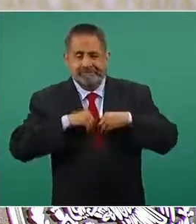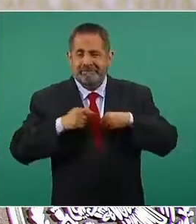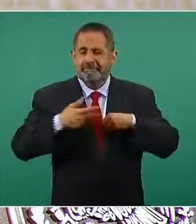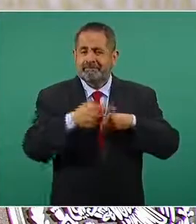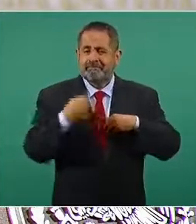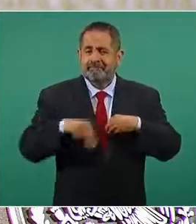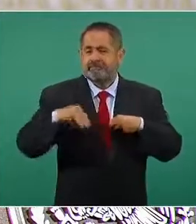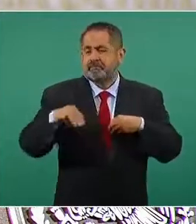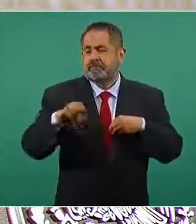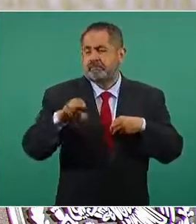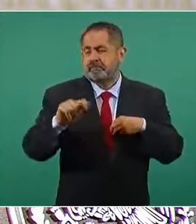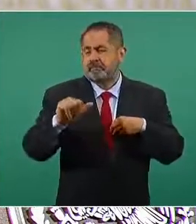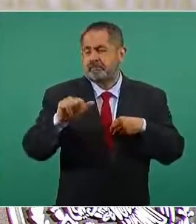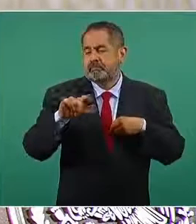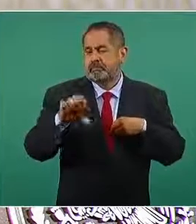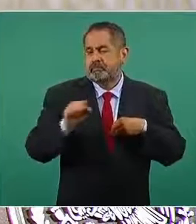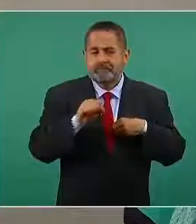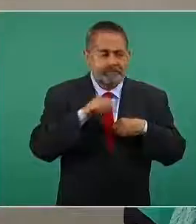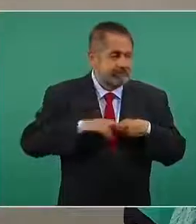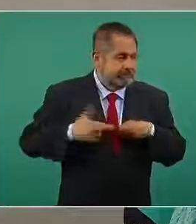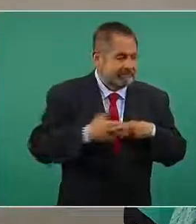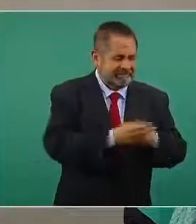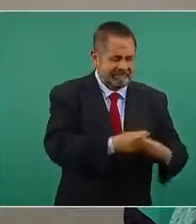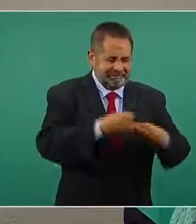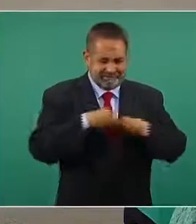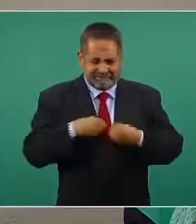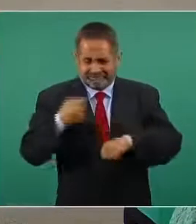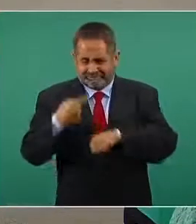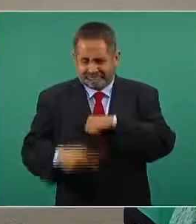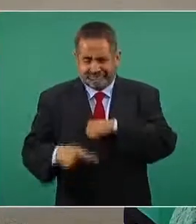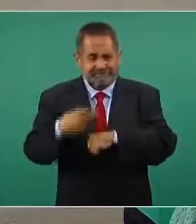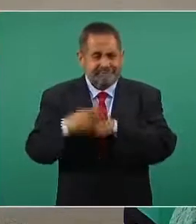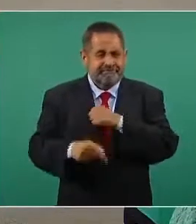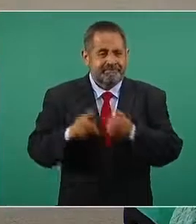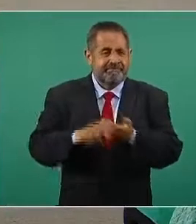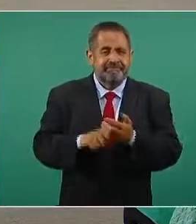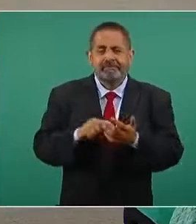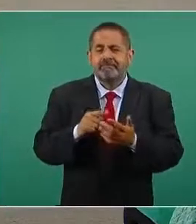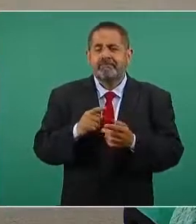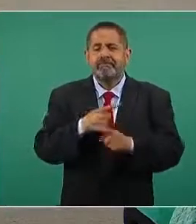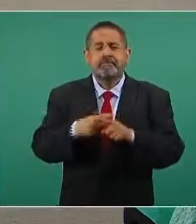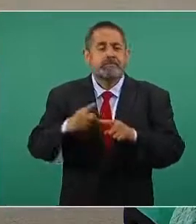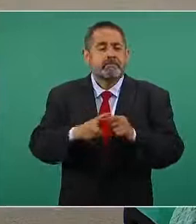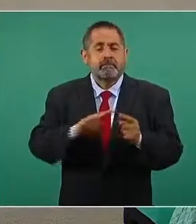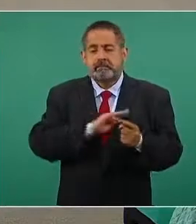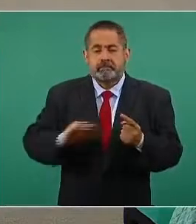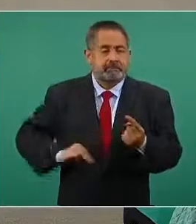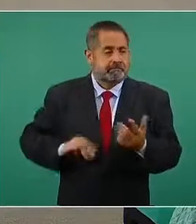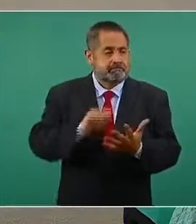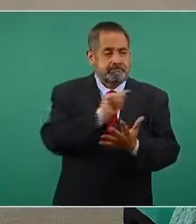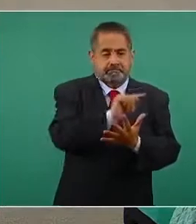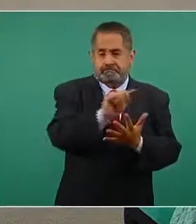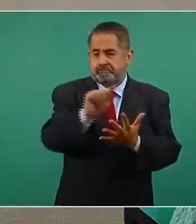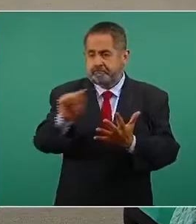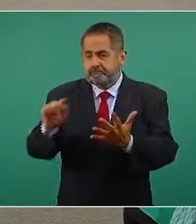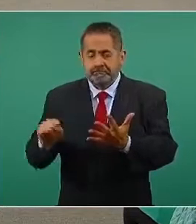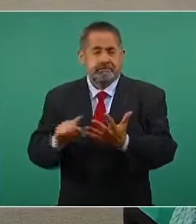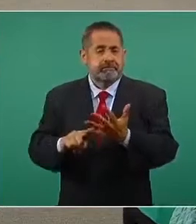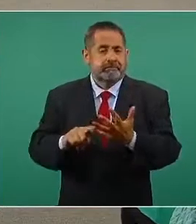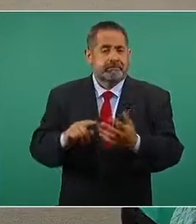y aguas de comunidades del río Sonora, en Bacuachi, Arizpe, Banamichi, Huepac de San Felipe de